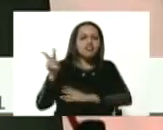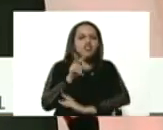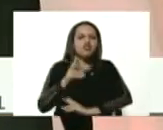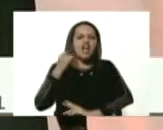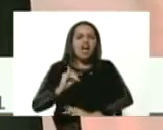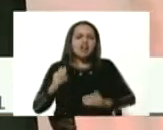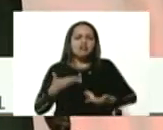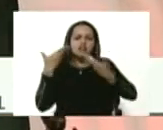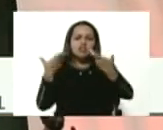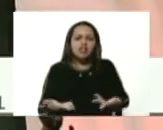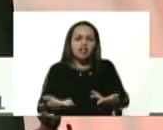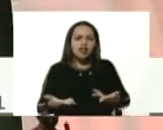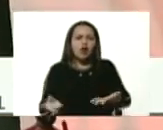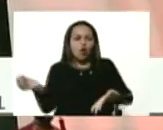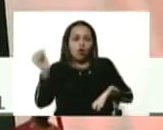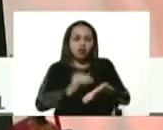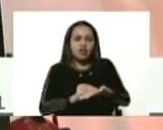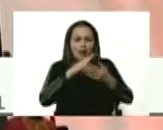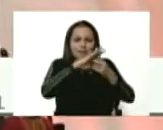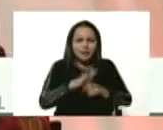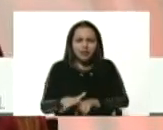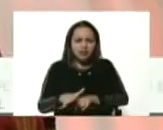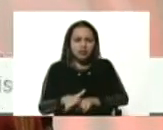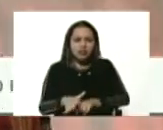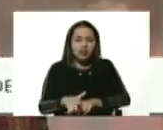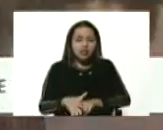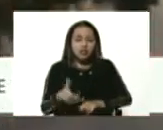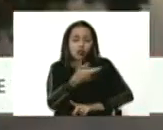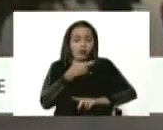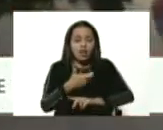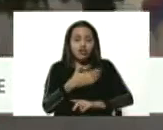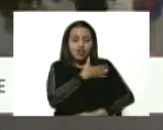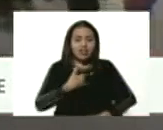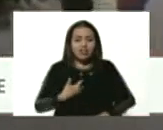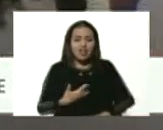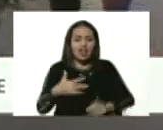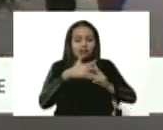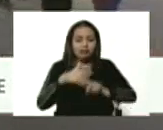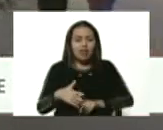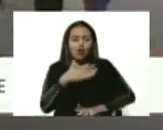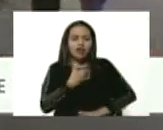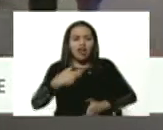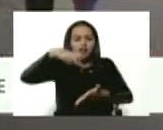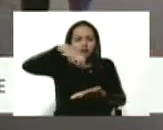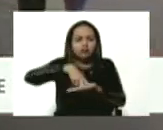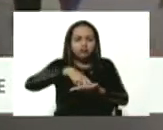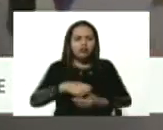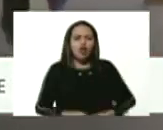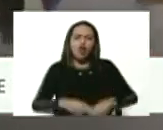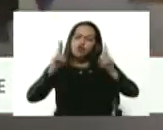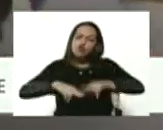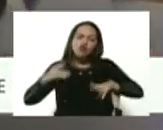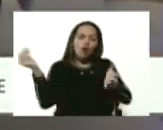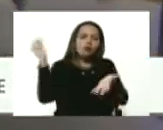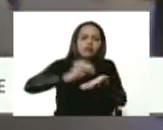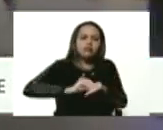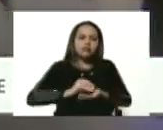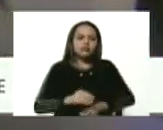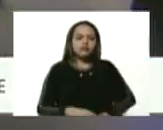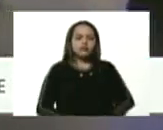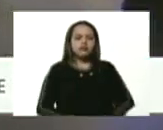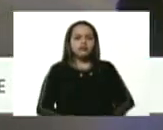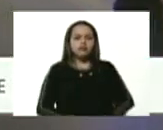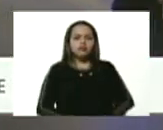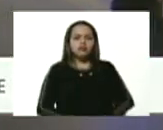manos de ningún imperio que pretenda dominarla, que pretenda arrodillarla. Jamás ni nunca.